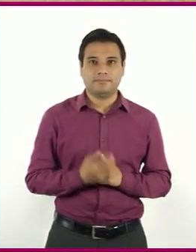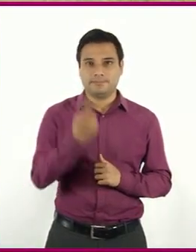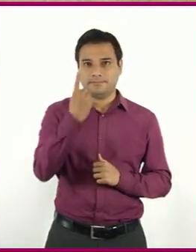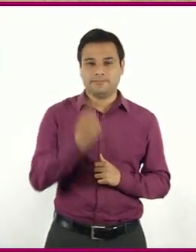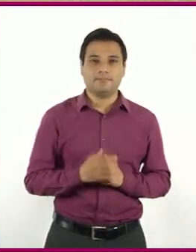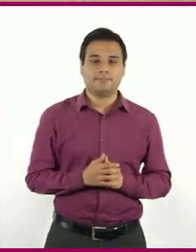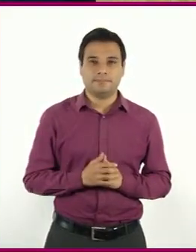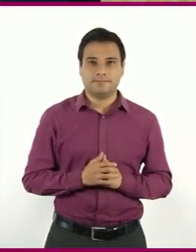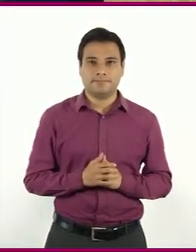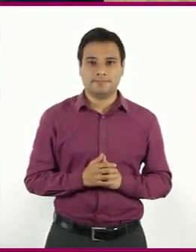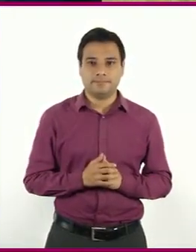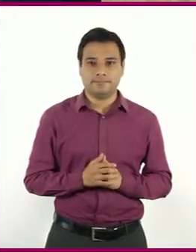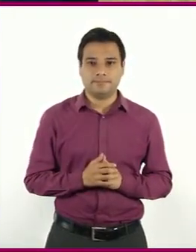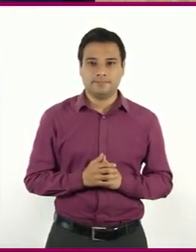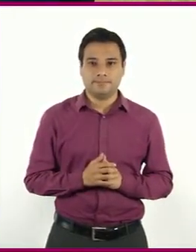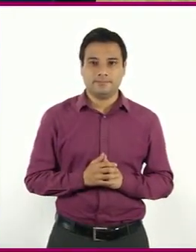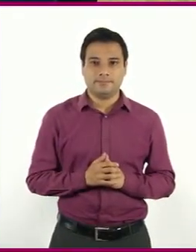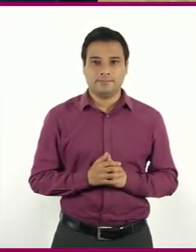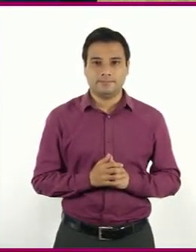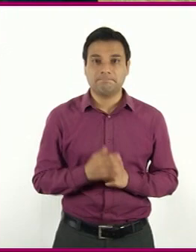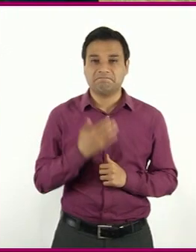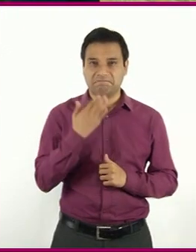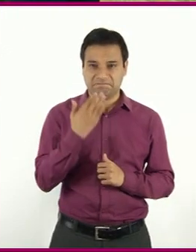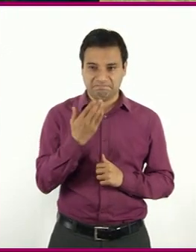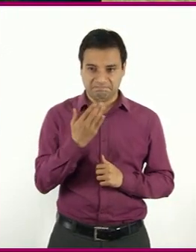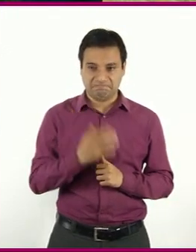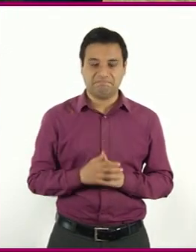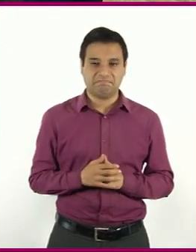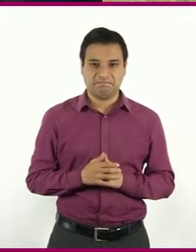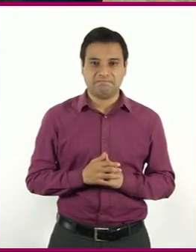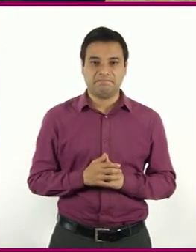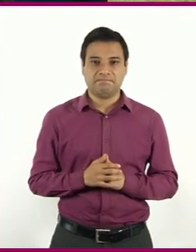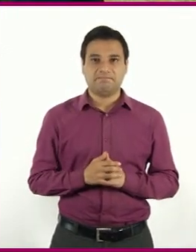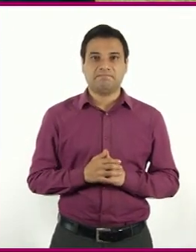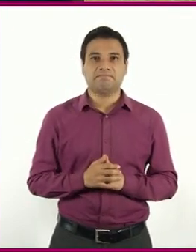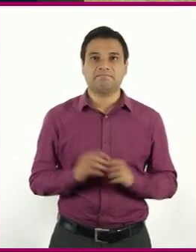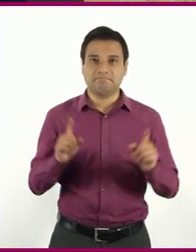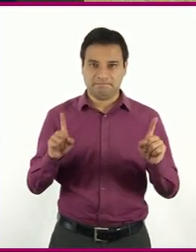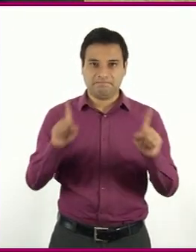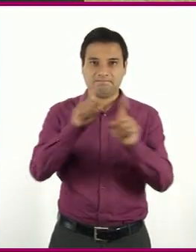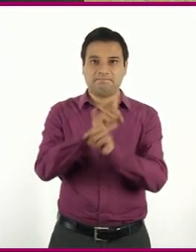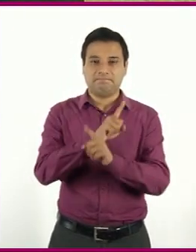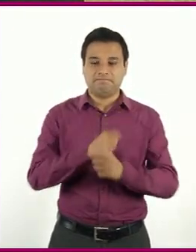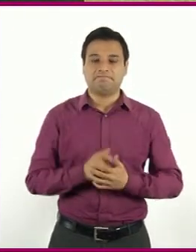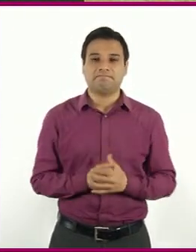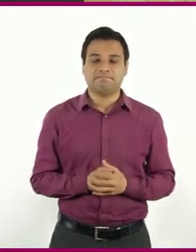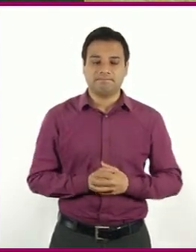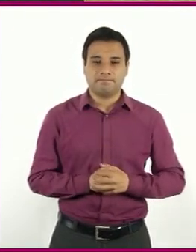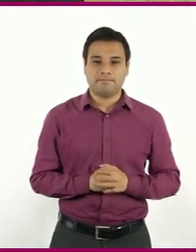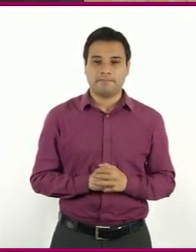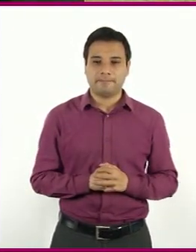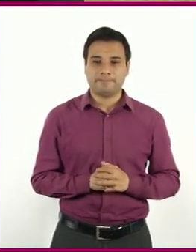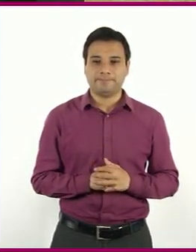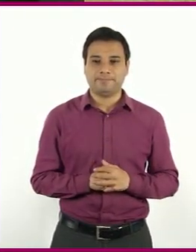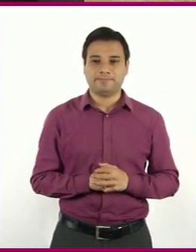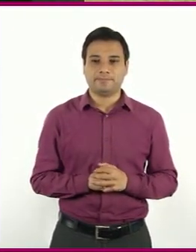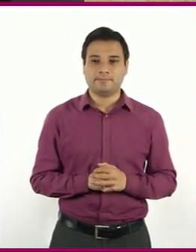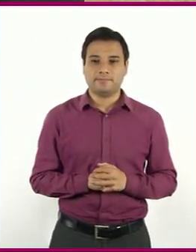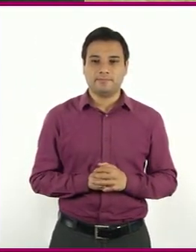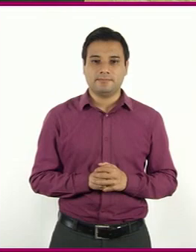1. Uno más. Bien, paramos. Ahora cambiamos de rol. Vamos.